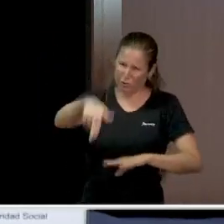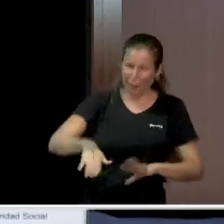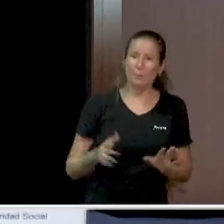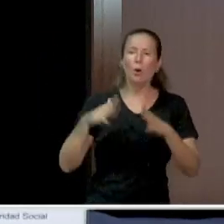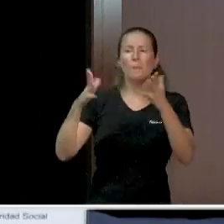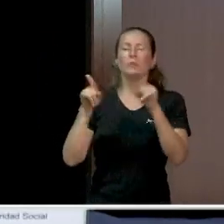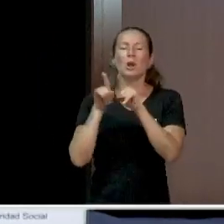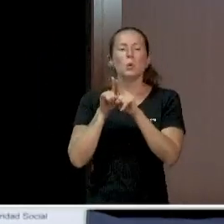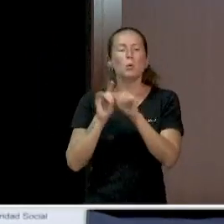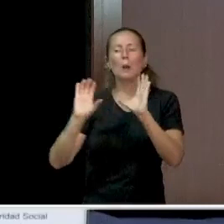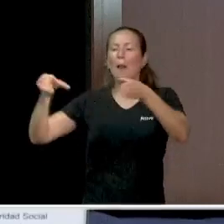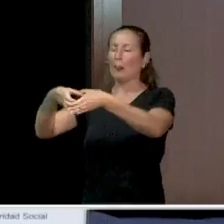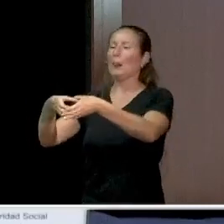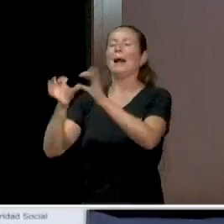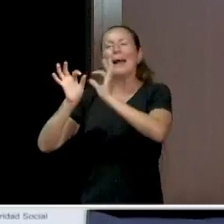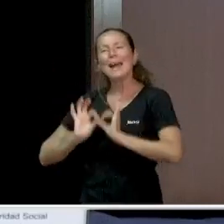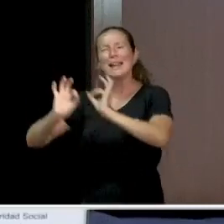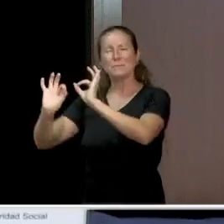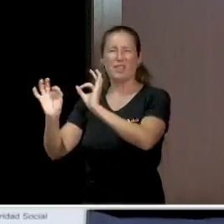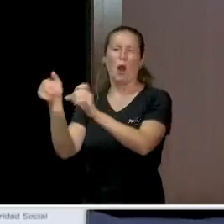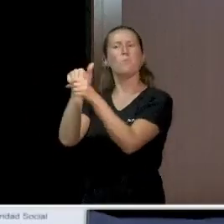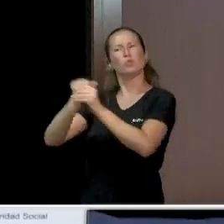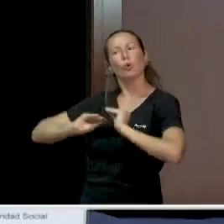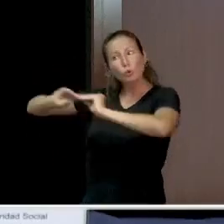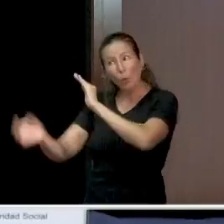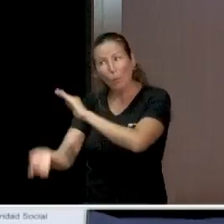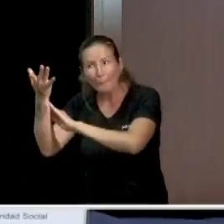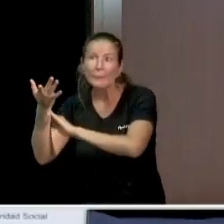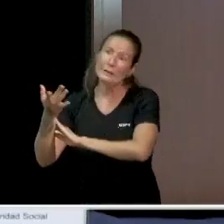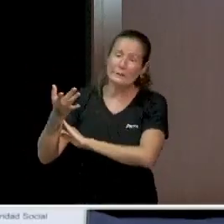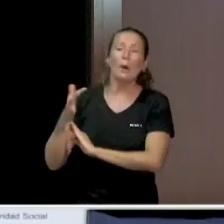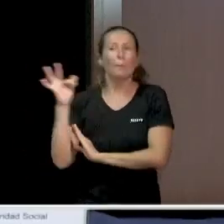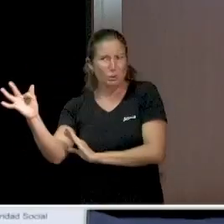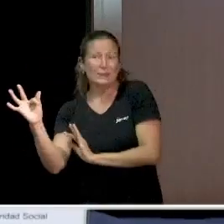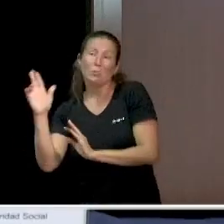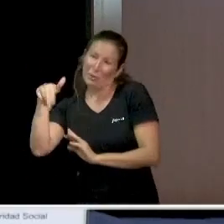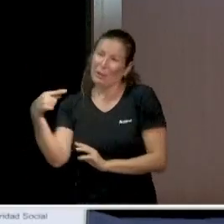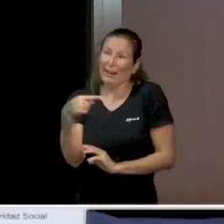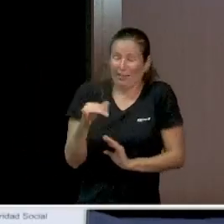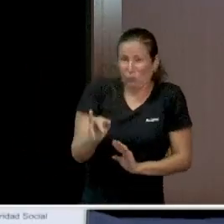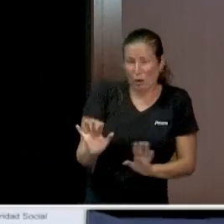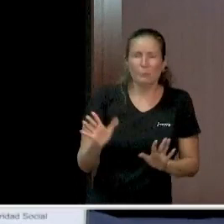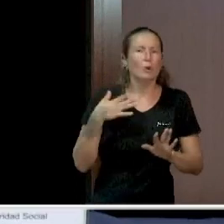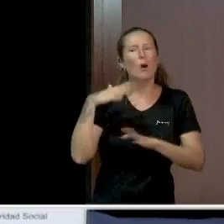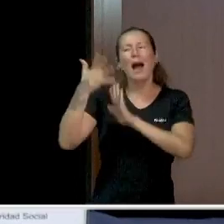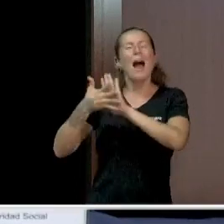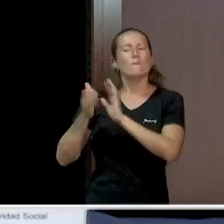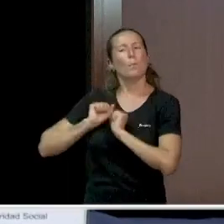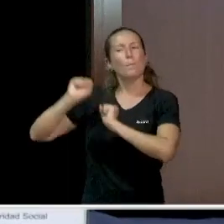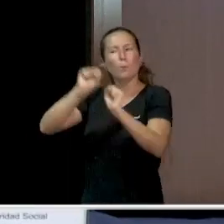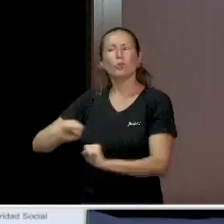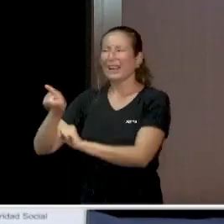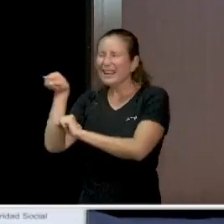establecer reductos para colectivos específicos. Tiene las dos caras. Pero no estoy hablando del empleo protegido, estoy hablando del